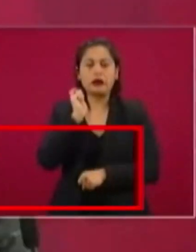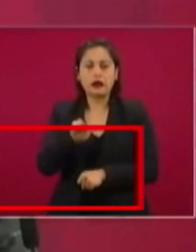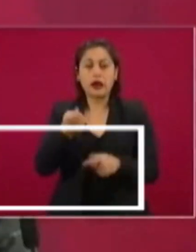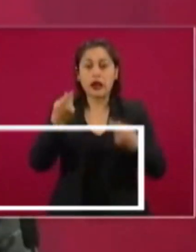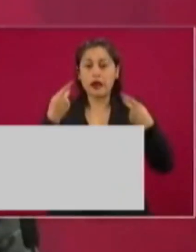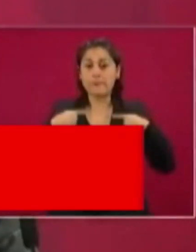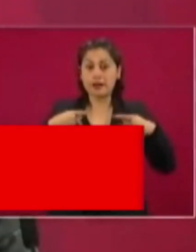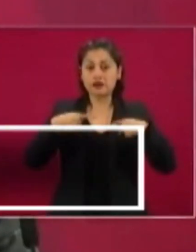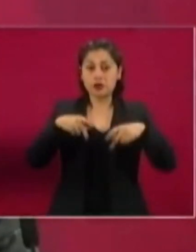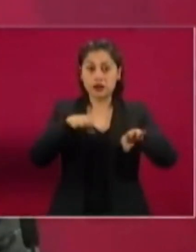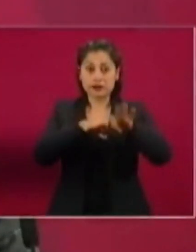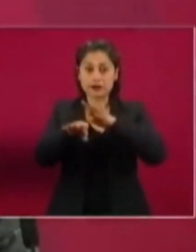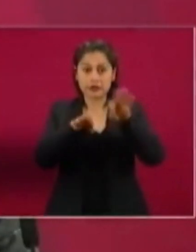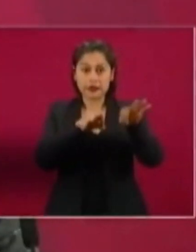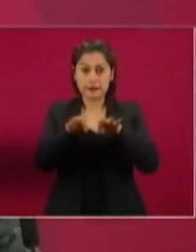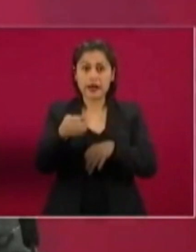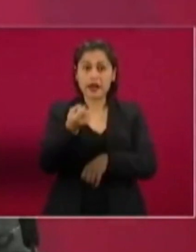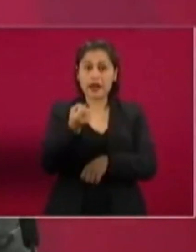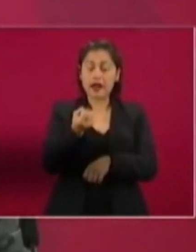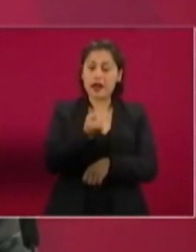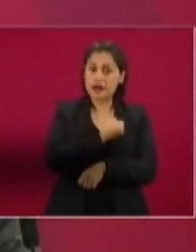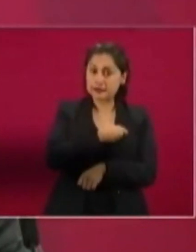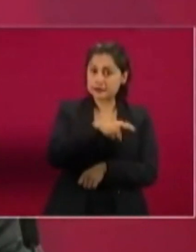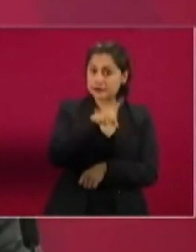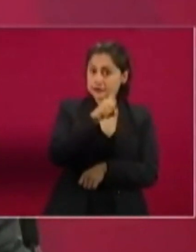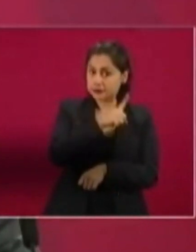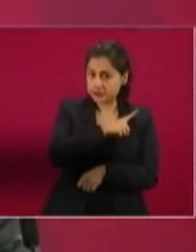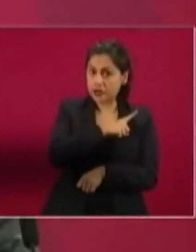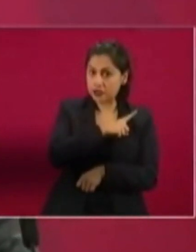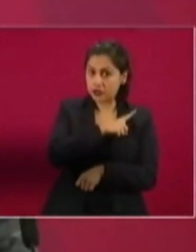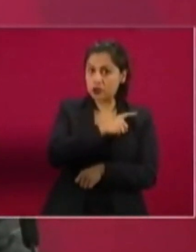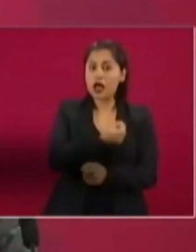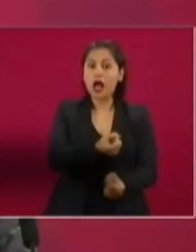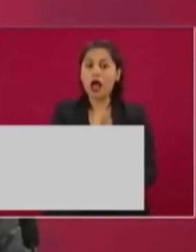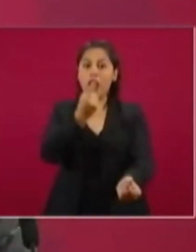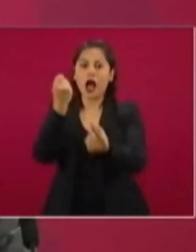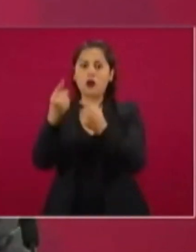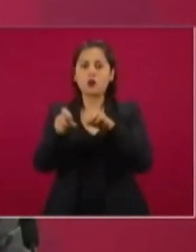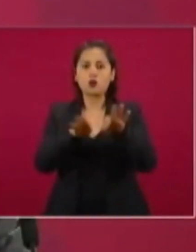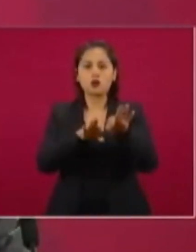trabajadores de la salud que están por honorarios,